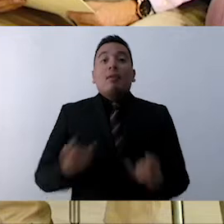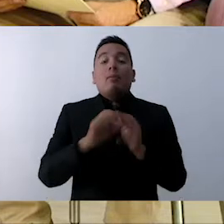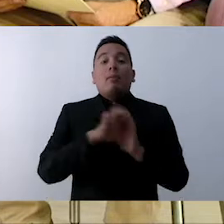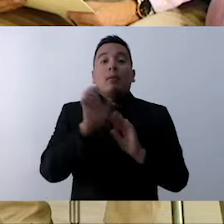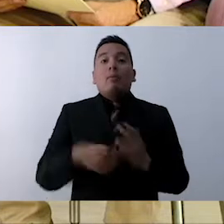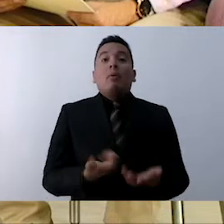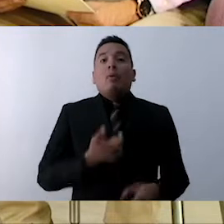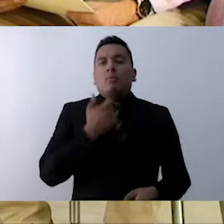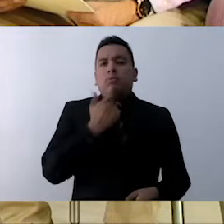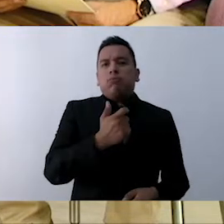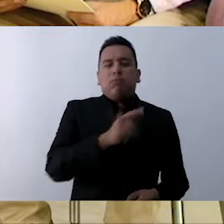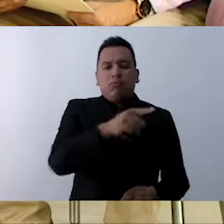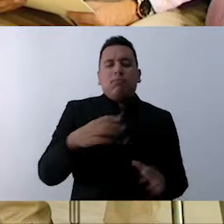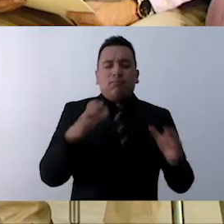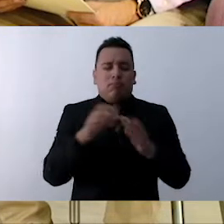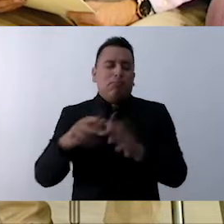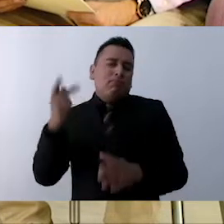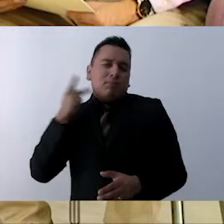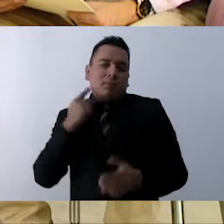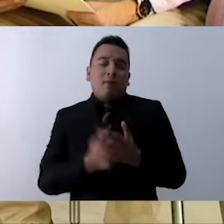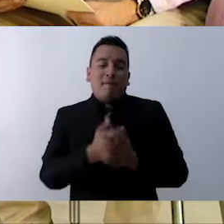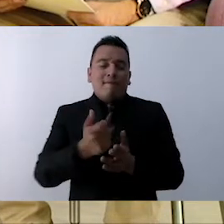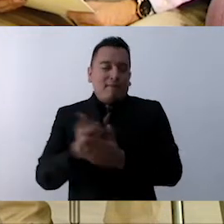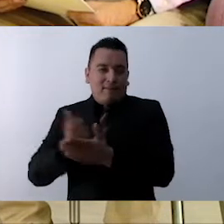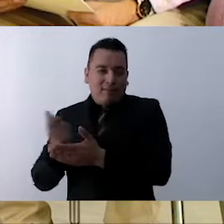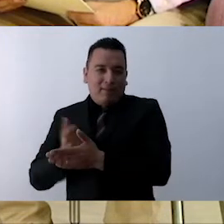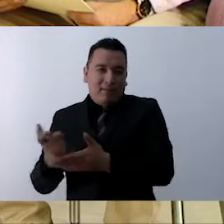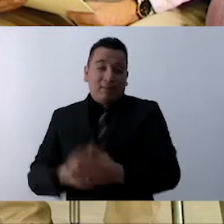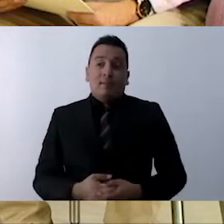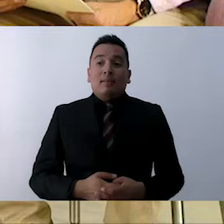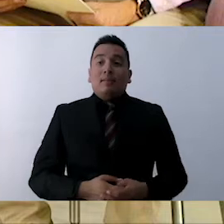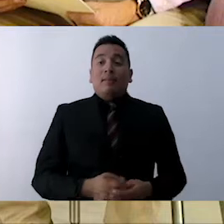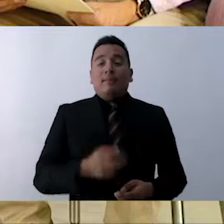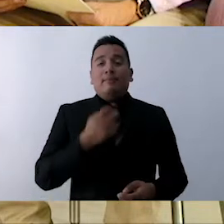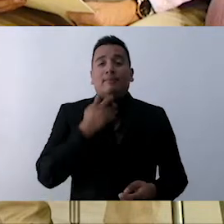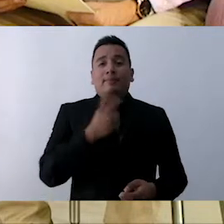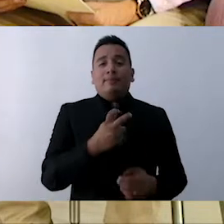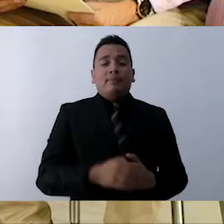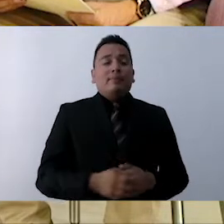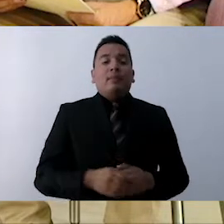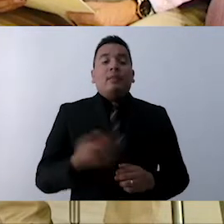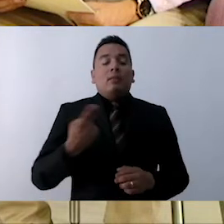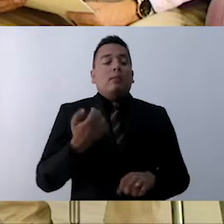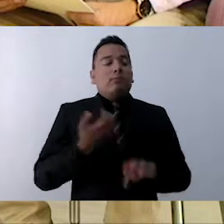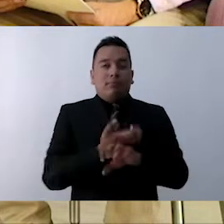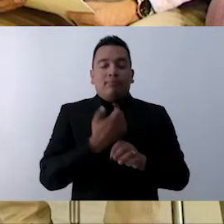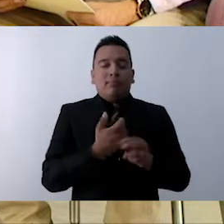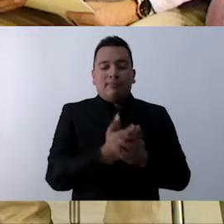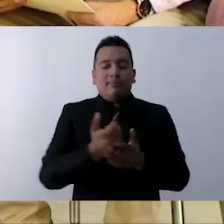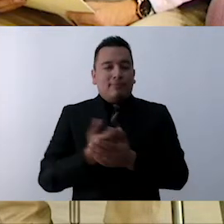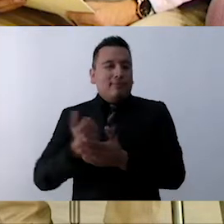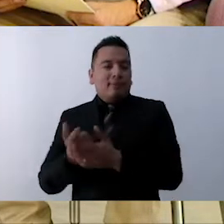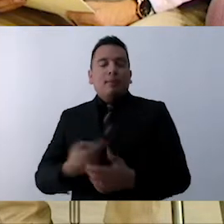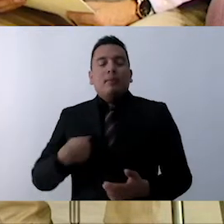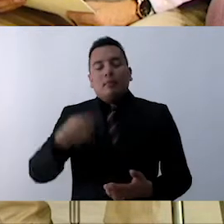el sistema de financiamiento de los partidos políticos, particularmente el financiamiento de los partidos políticos nacionales desde